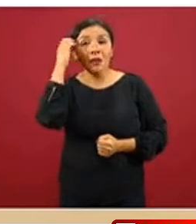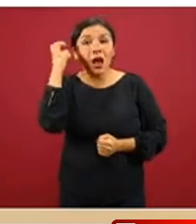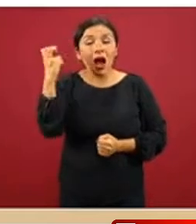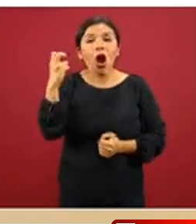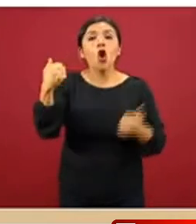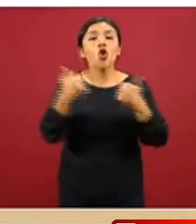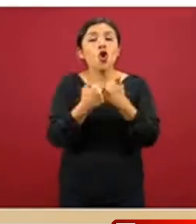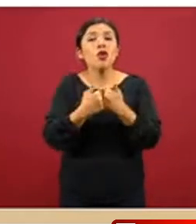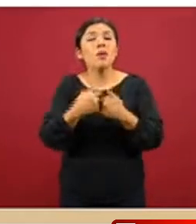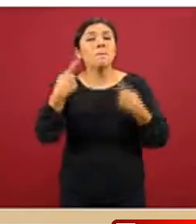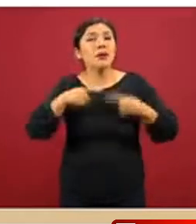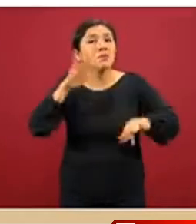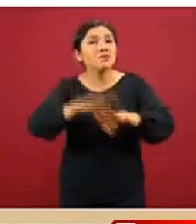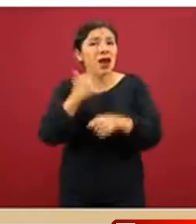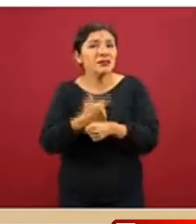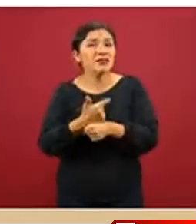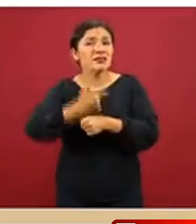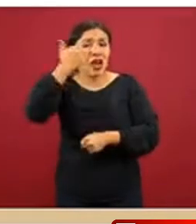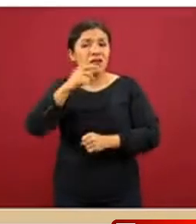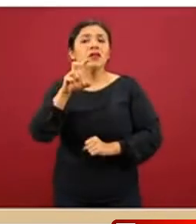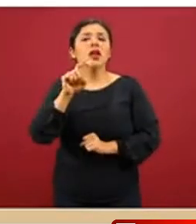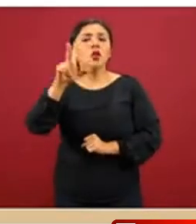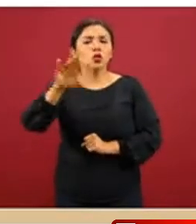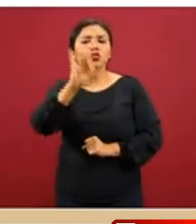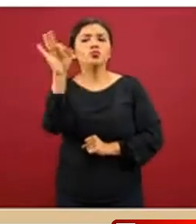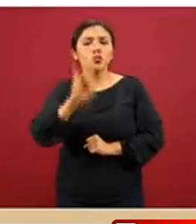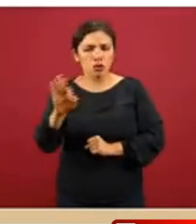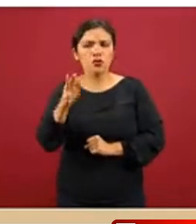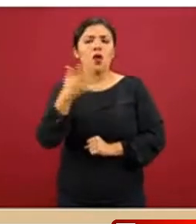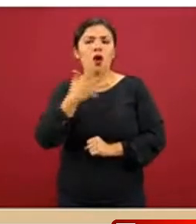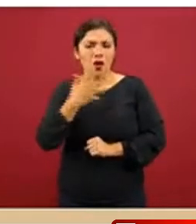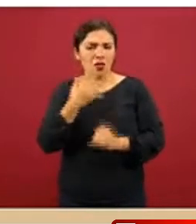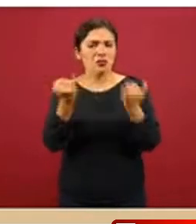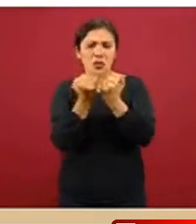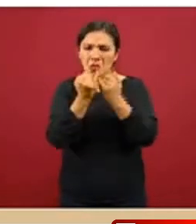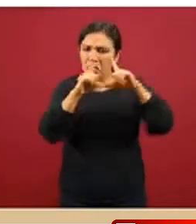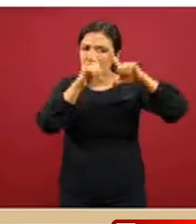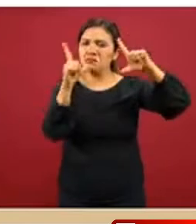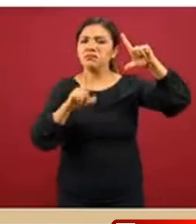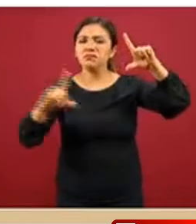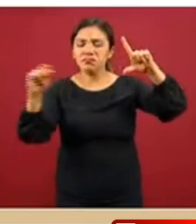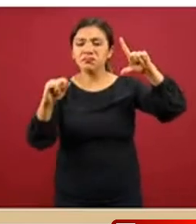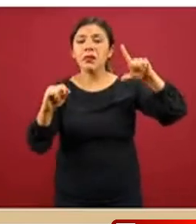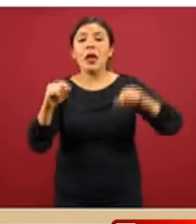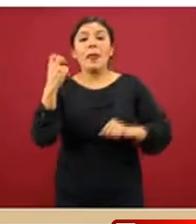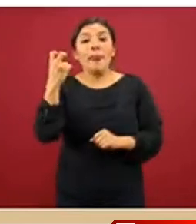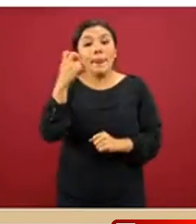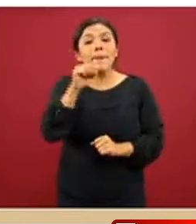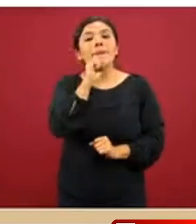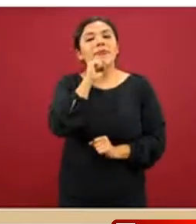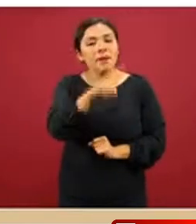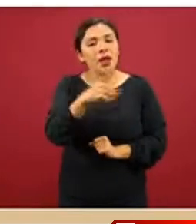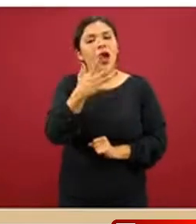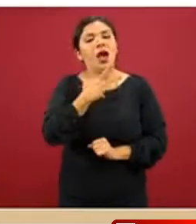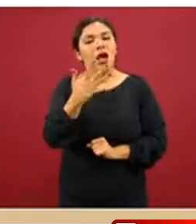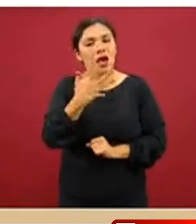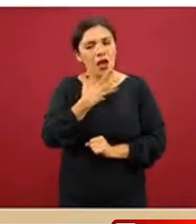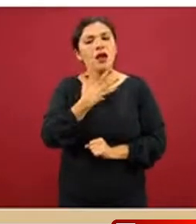los pacientes críticos, el 38% también se distribuye de esta manera a nivel nacional, y en este caso también